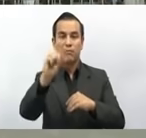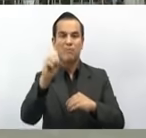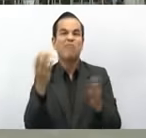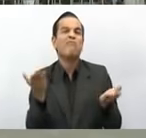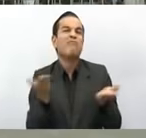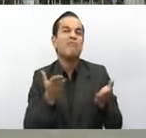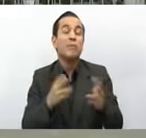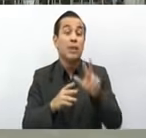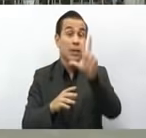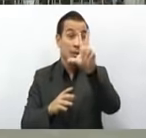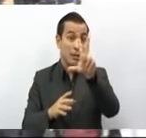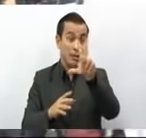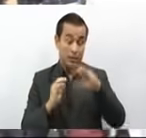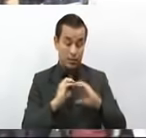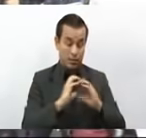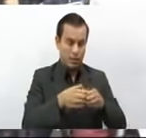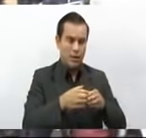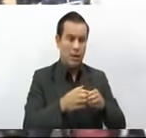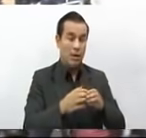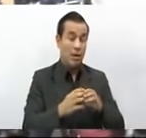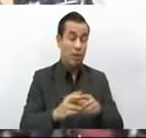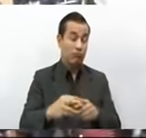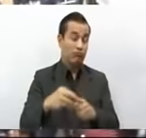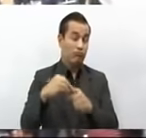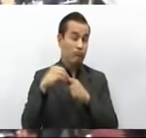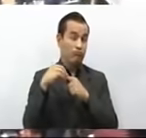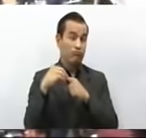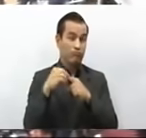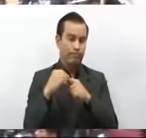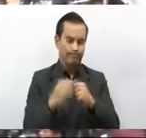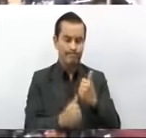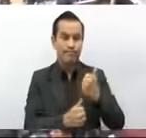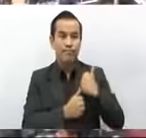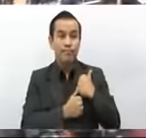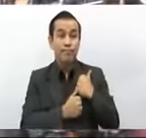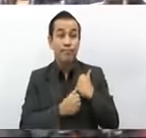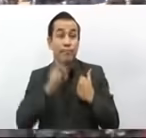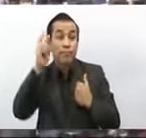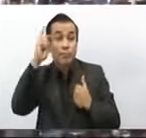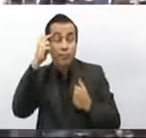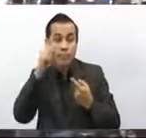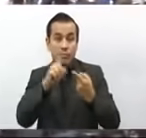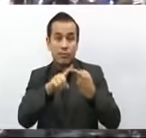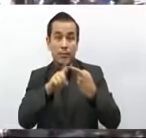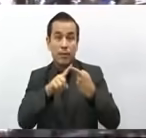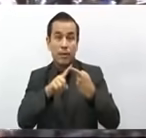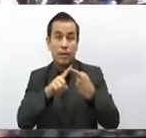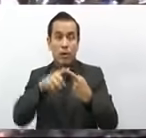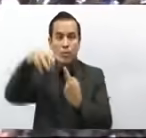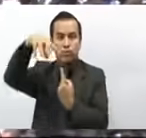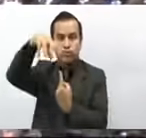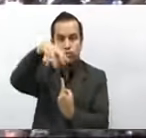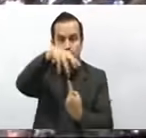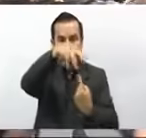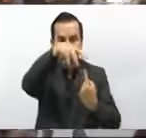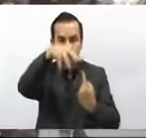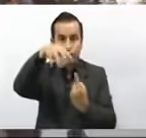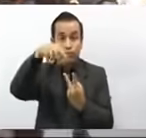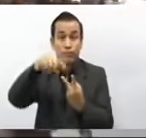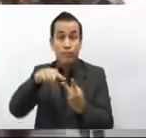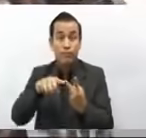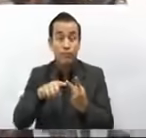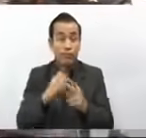las tres unidades élites de la Fuerza Armada, siendo estas el Batallón de Paracaidistas, el Comando